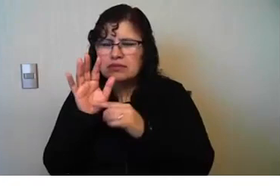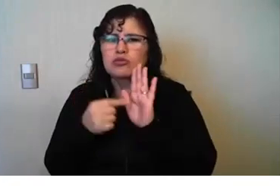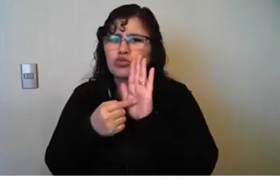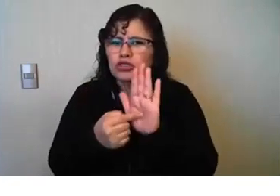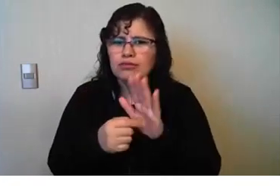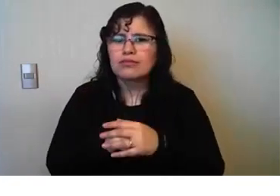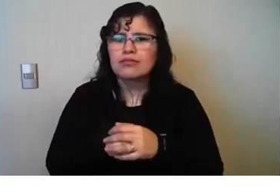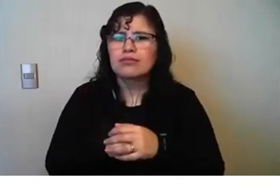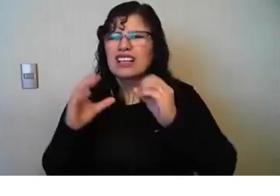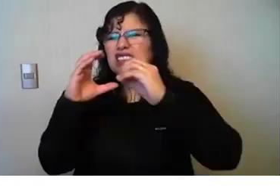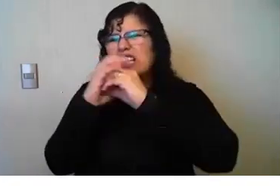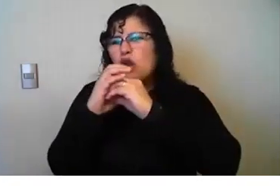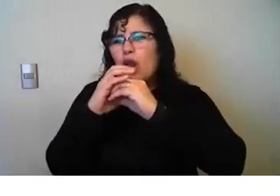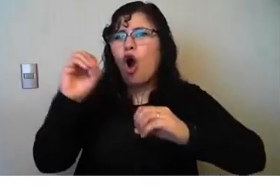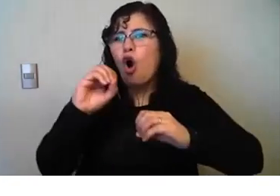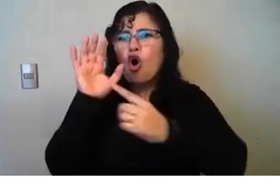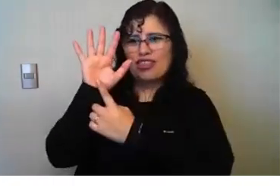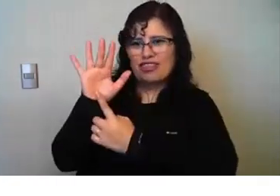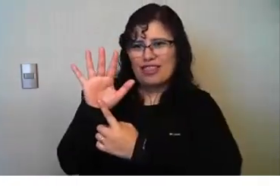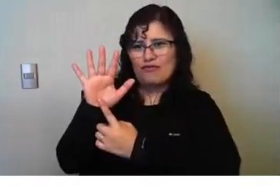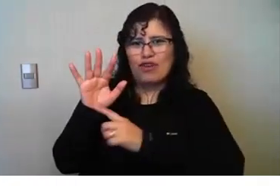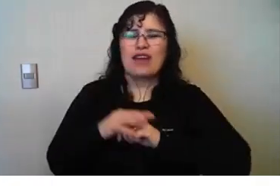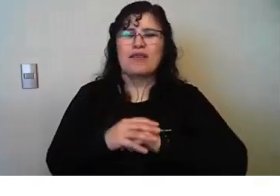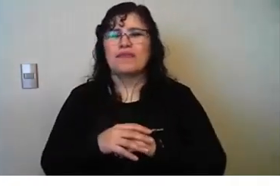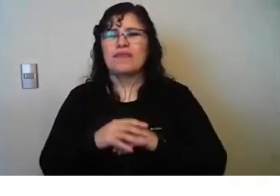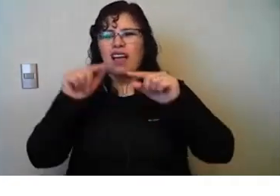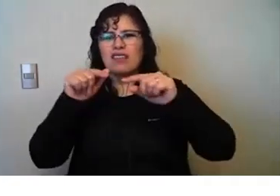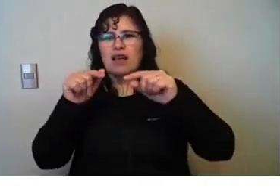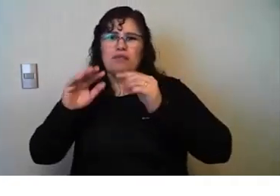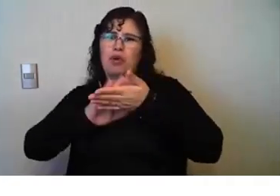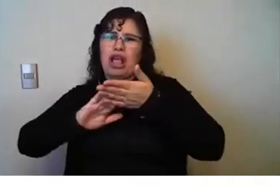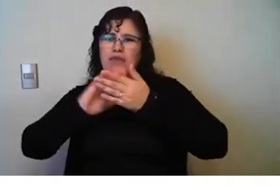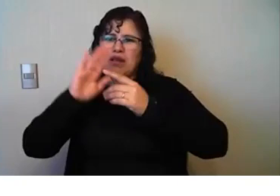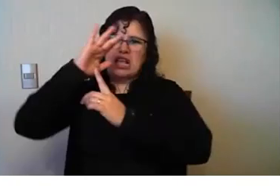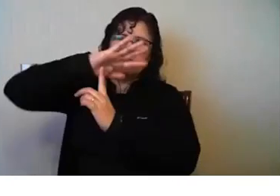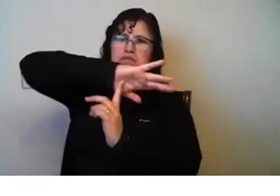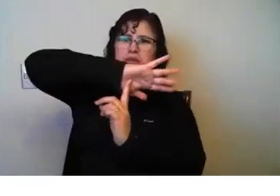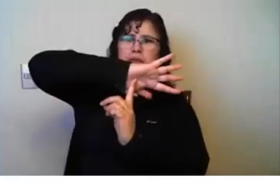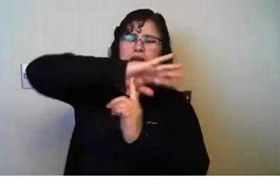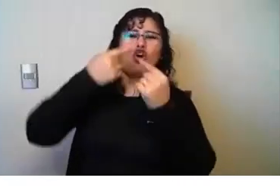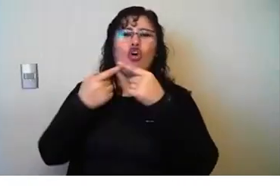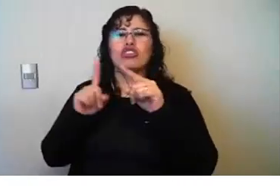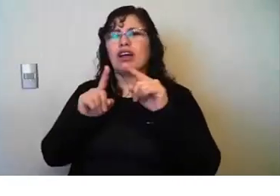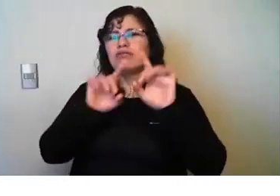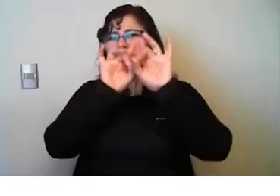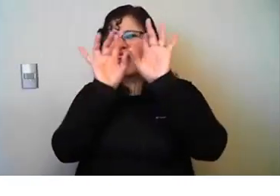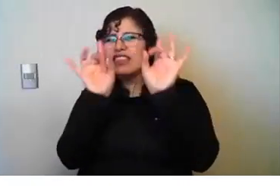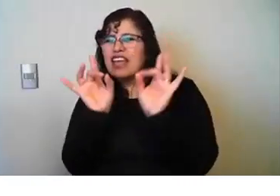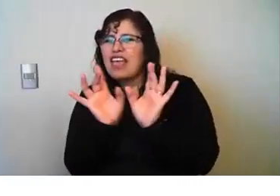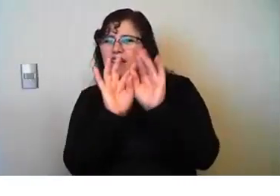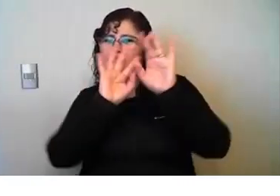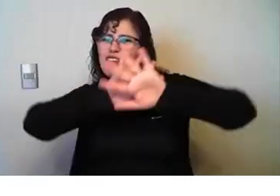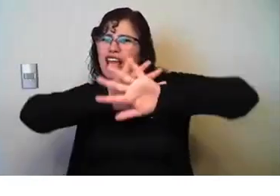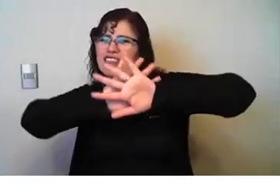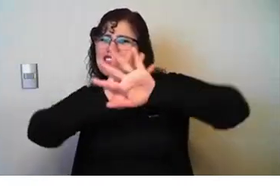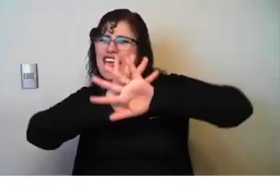esta corteza, como las células horizontales, células estrelladas, ¿cierto? Al igual que la capa molecular